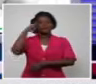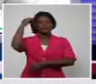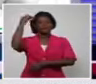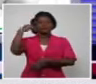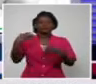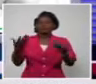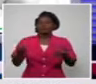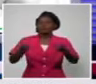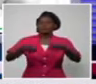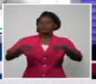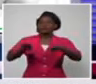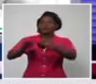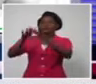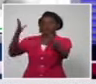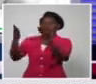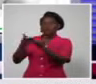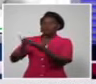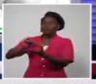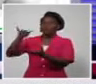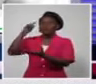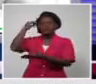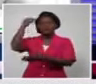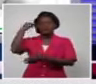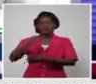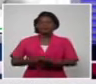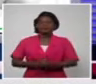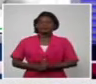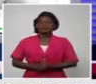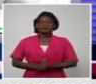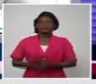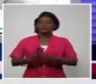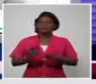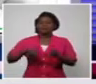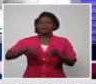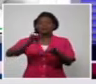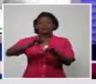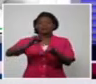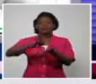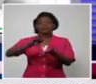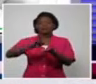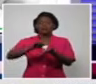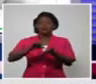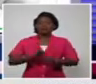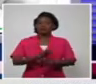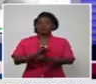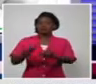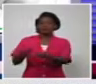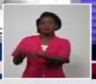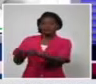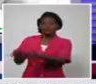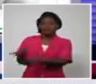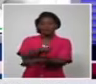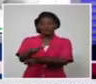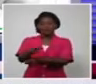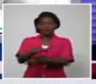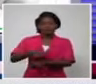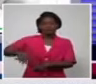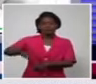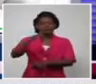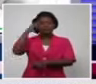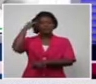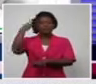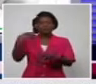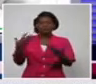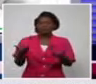y el resto del mundo. Ya todo se encuentra listo en los estudios centrales de radio y televisión para ofrecerle a usted el análisis más completo sobre